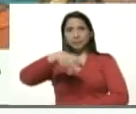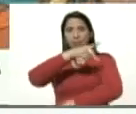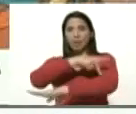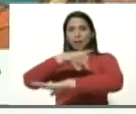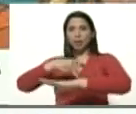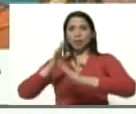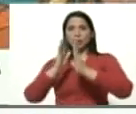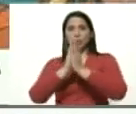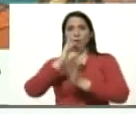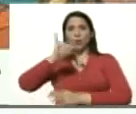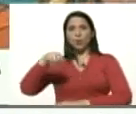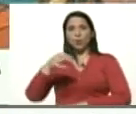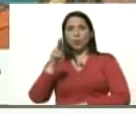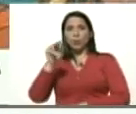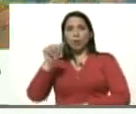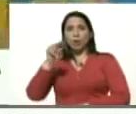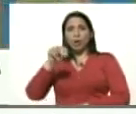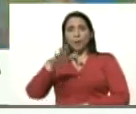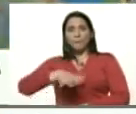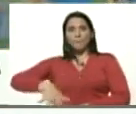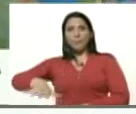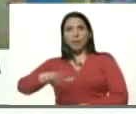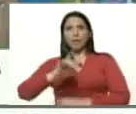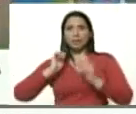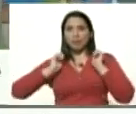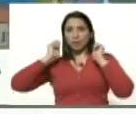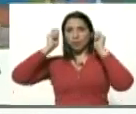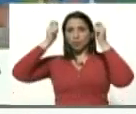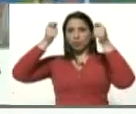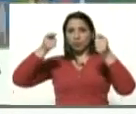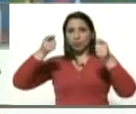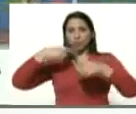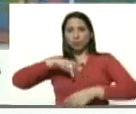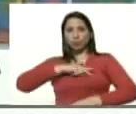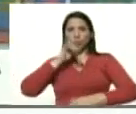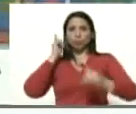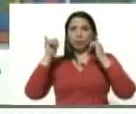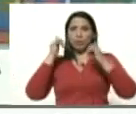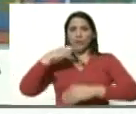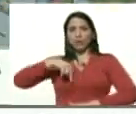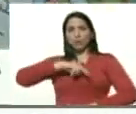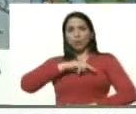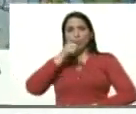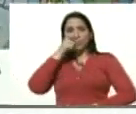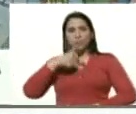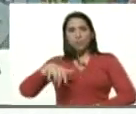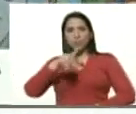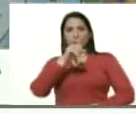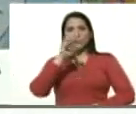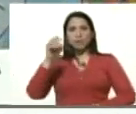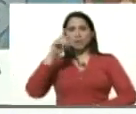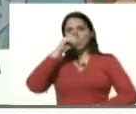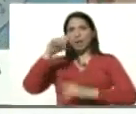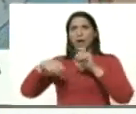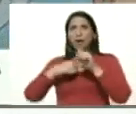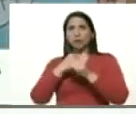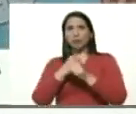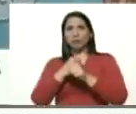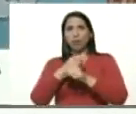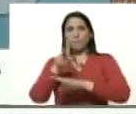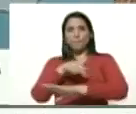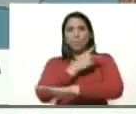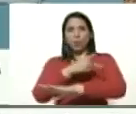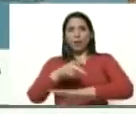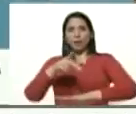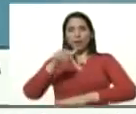San Juan, Plaza Capuchino, todo su punto y círculo, celebrando con nuestro pueblo estos 100 años del poeta Aquiles,